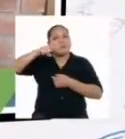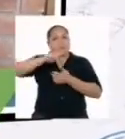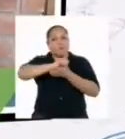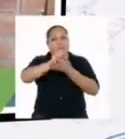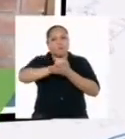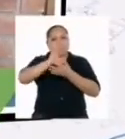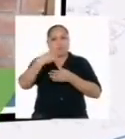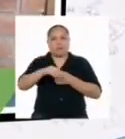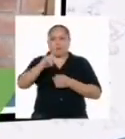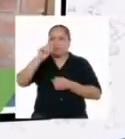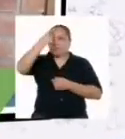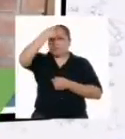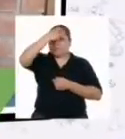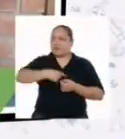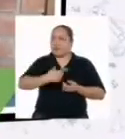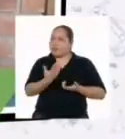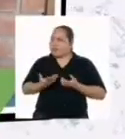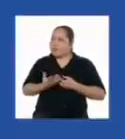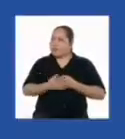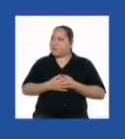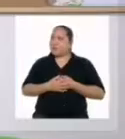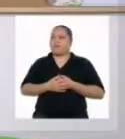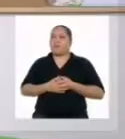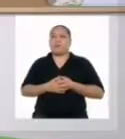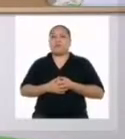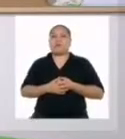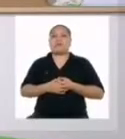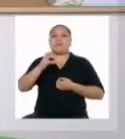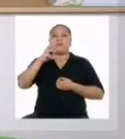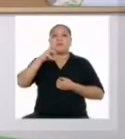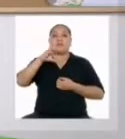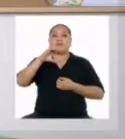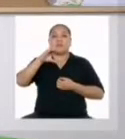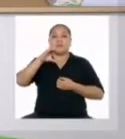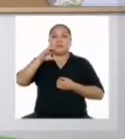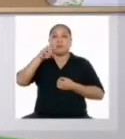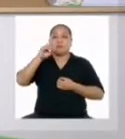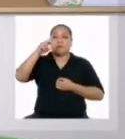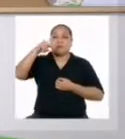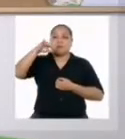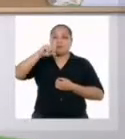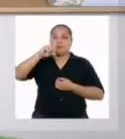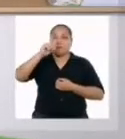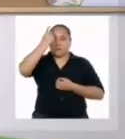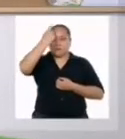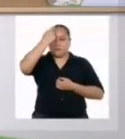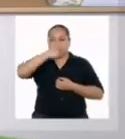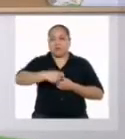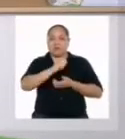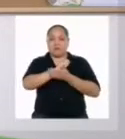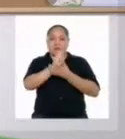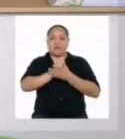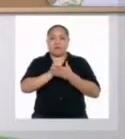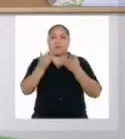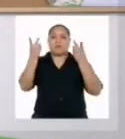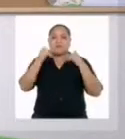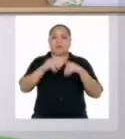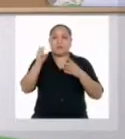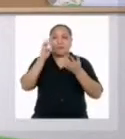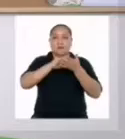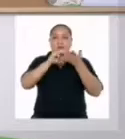siempre la crónica en primera persona? La crónica se escribe en primera persona cuando